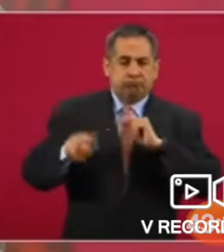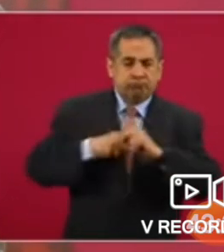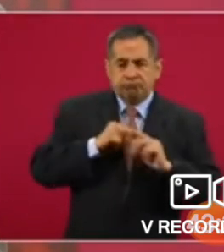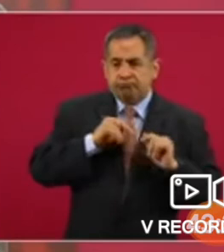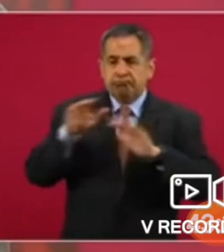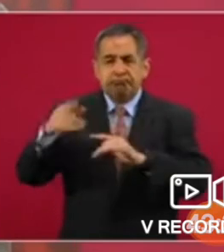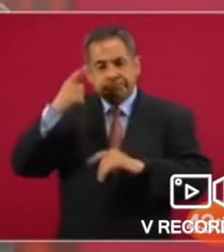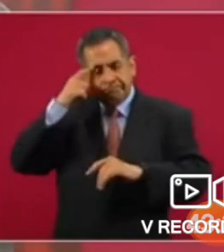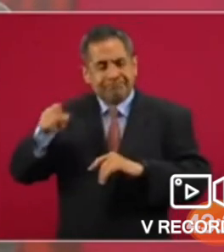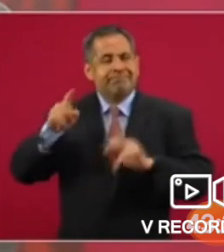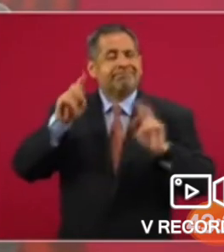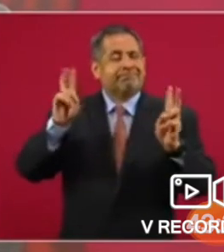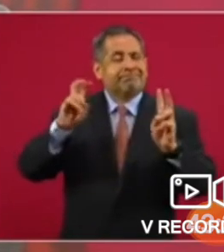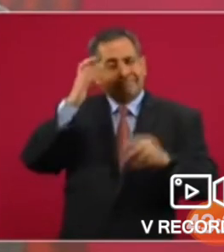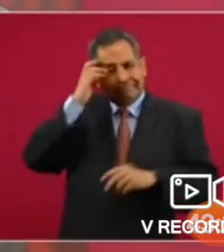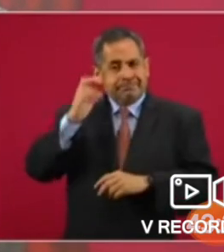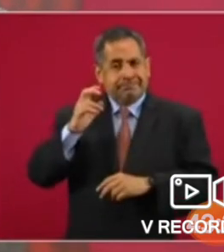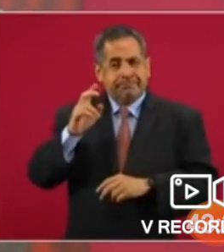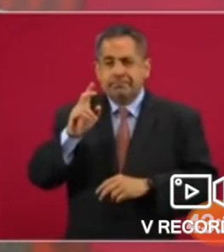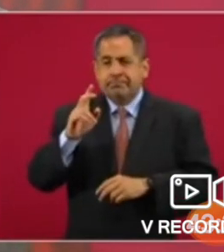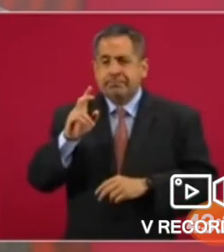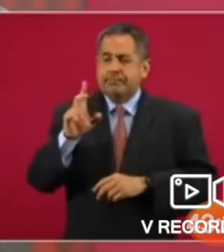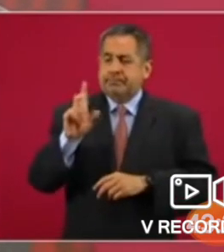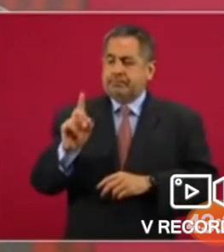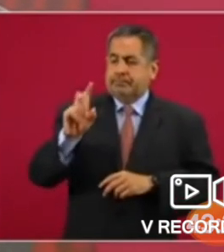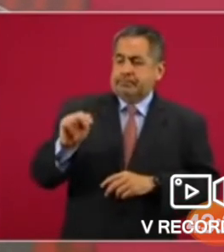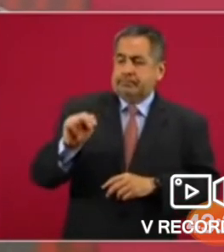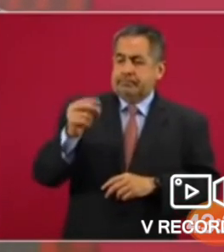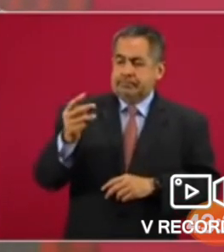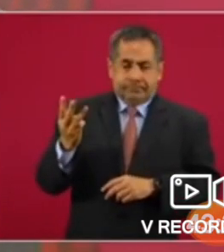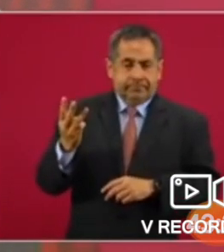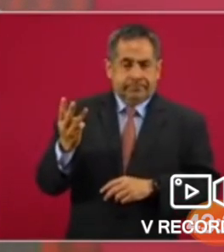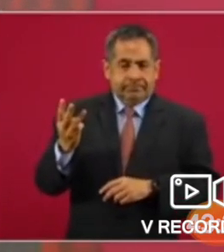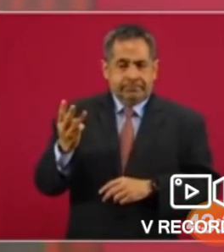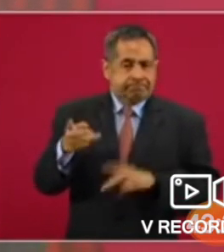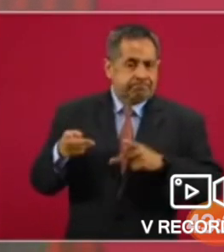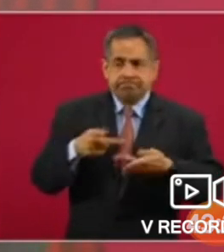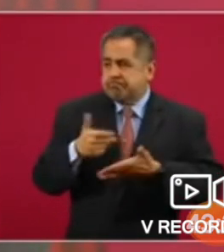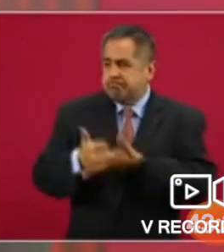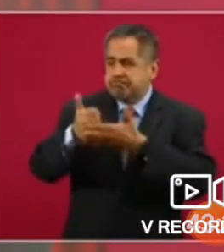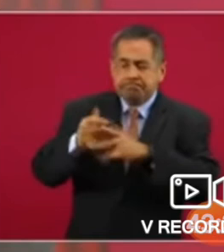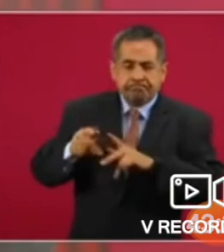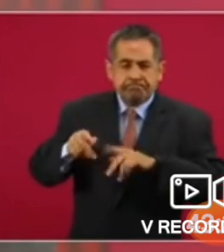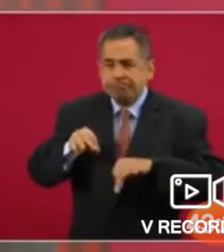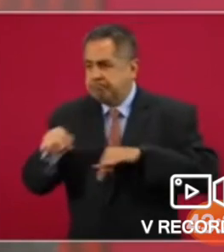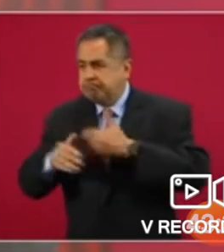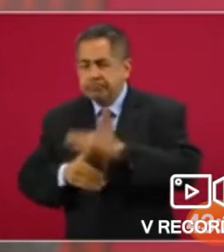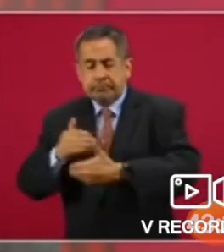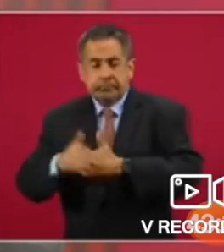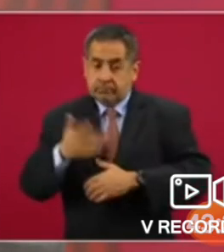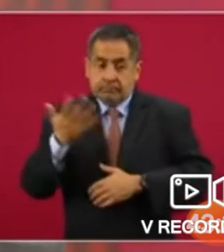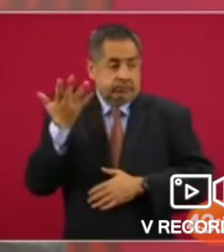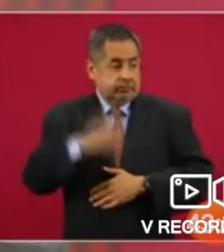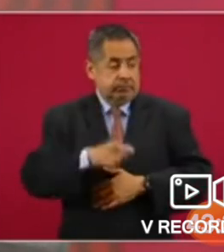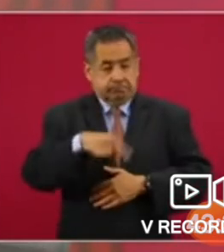para la aplicación del plan DN3. Se ha dado la instrucción de que se